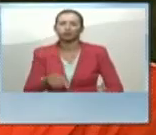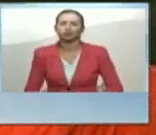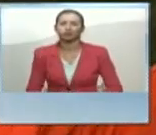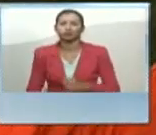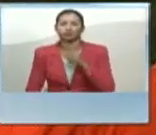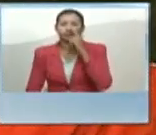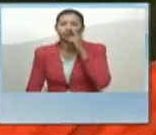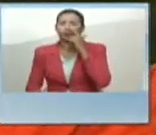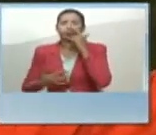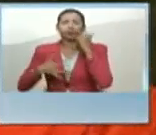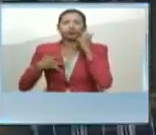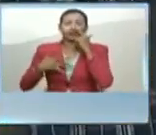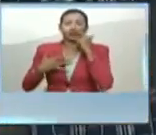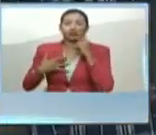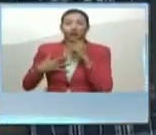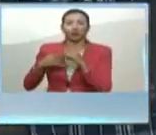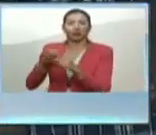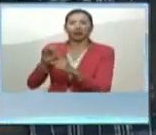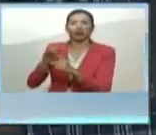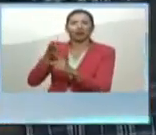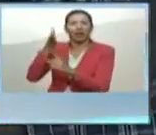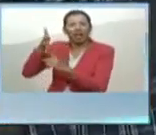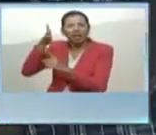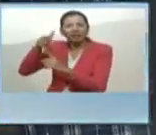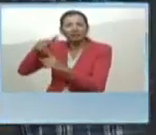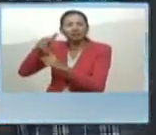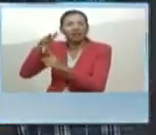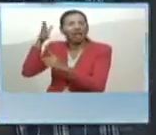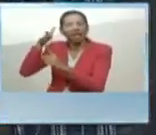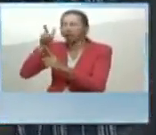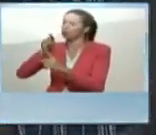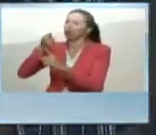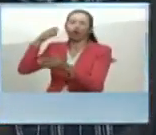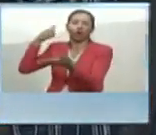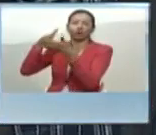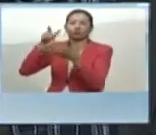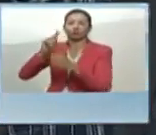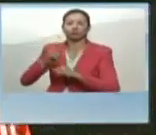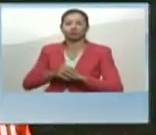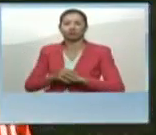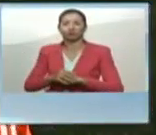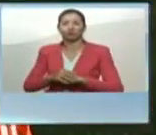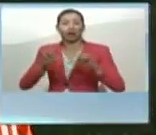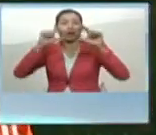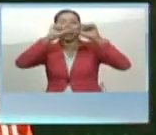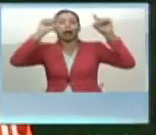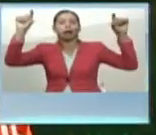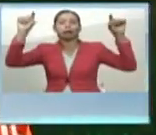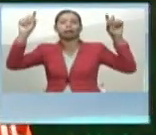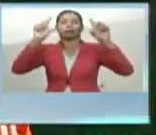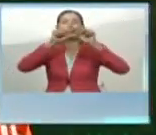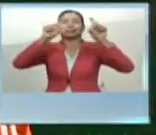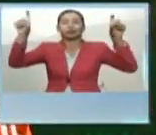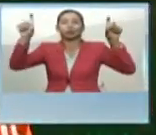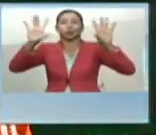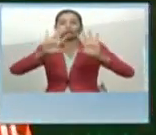te sientas aturdido porque yo diga esto de esta forma. No quedarnos solo en el enunciado.